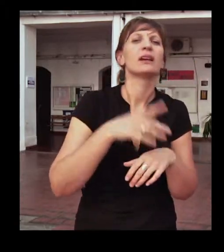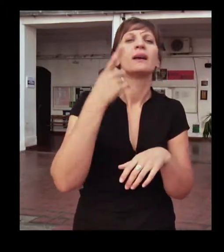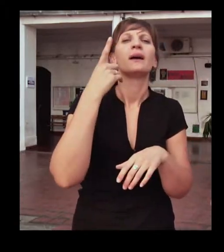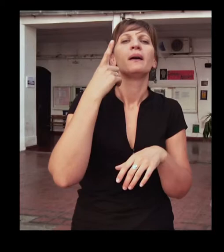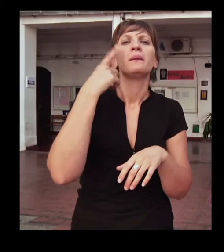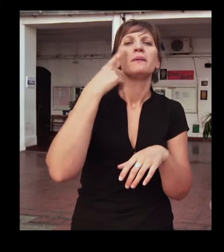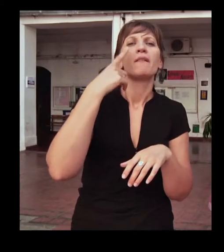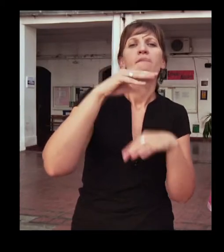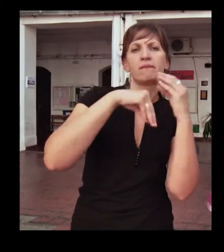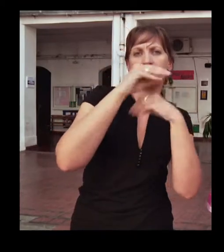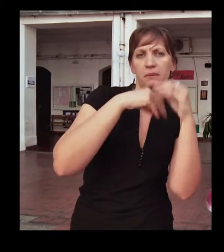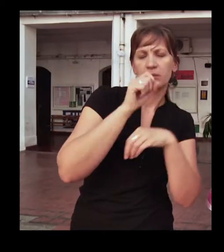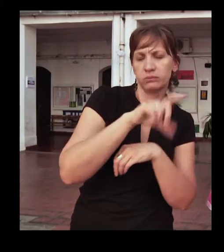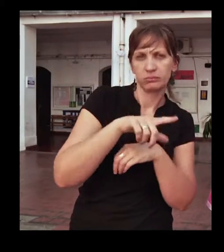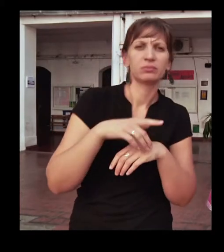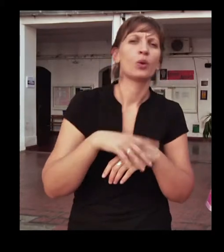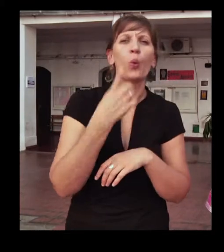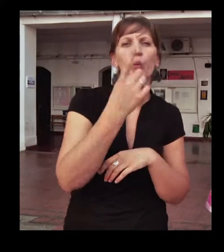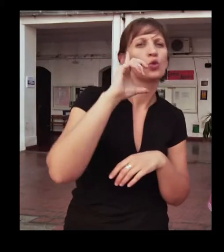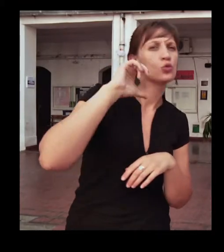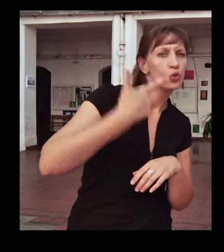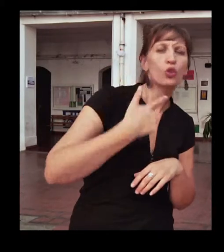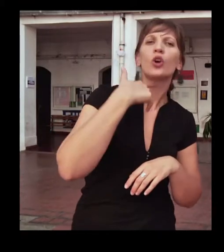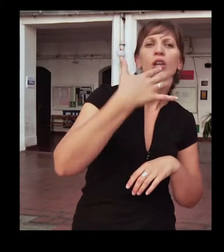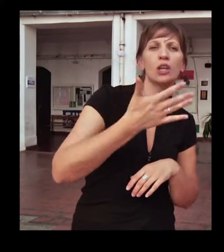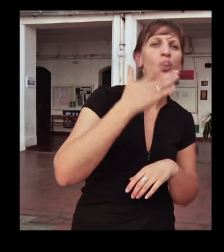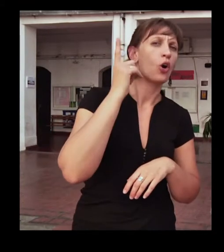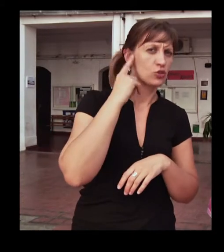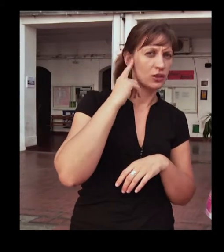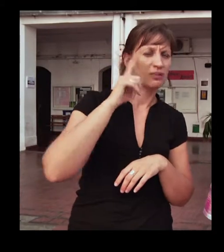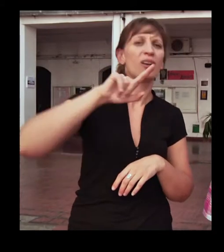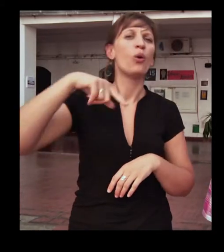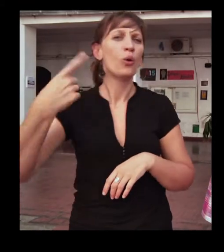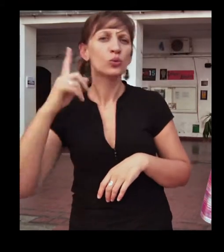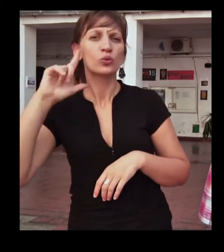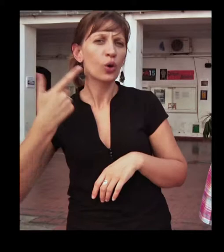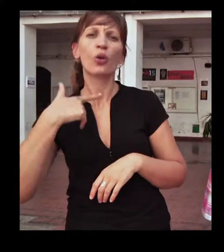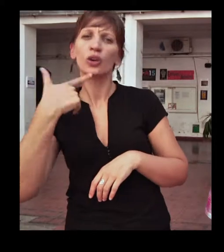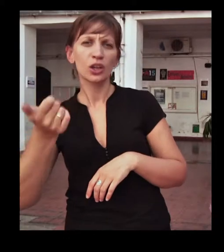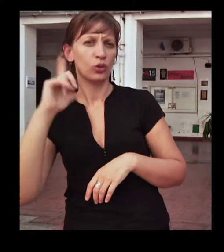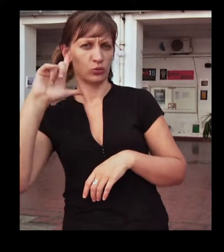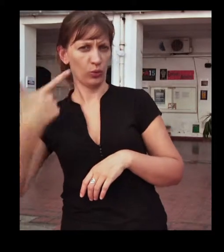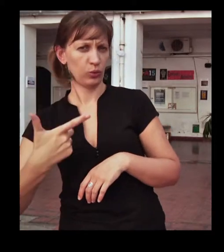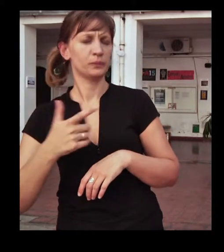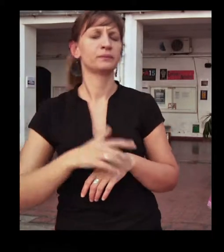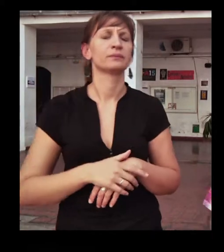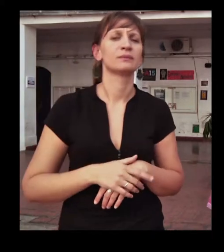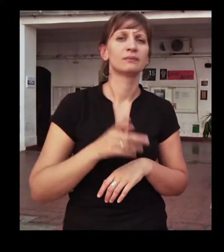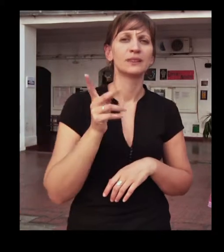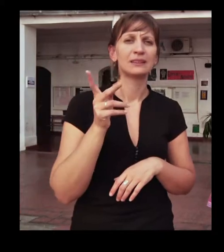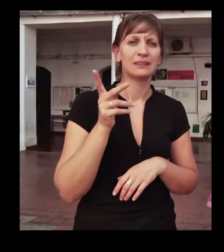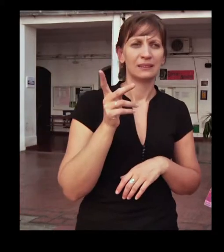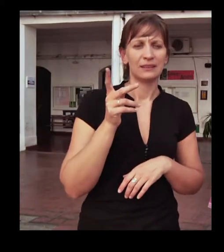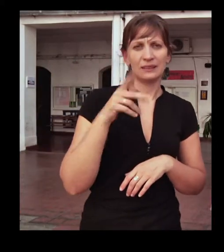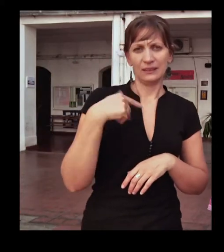sordo hijo de oyentes y otro es sordo hijo de sordos que son muestras eso alentará la comunidad son experiencias de